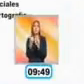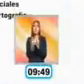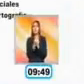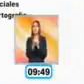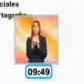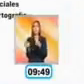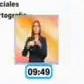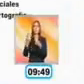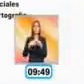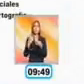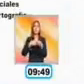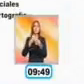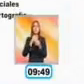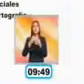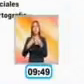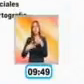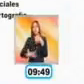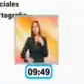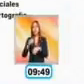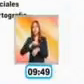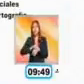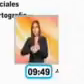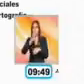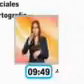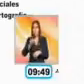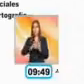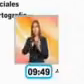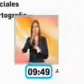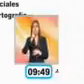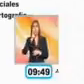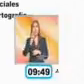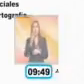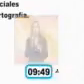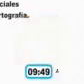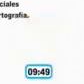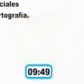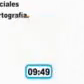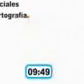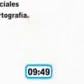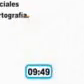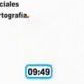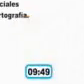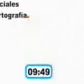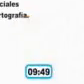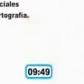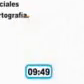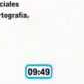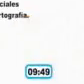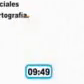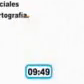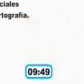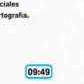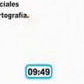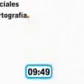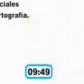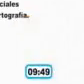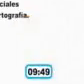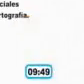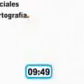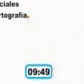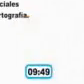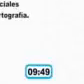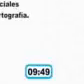hagas esto. Luego, para poder ubicar mensajes falsos en redes sociales, revisa bien. No dejes nunca abiertas tus contraseñas por